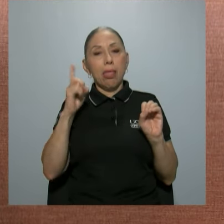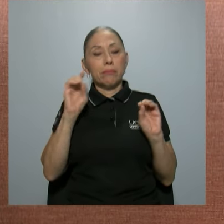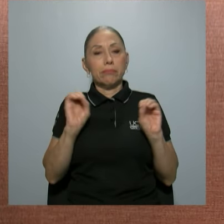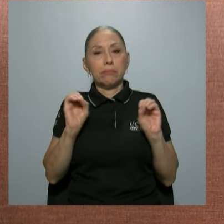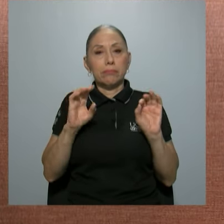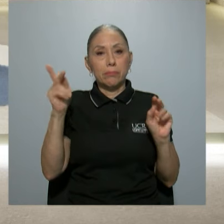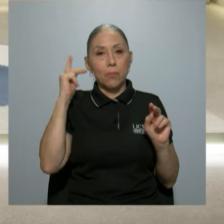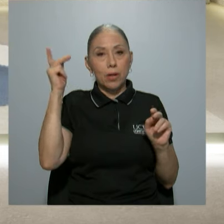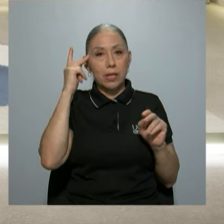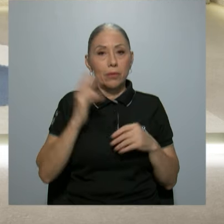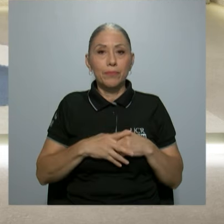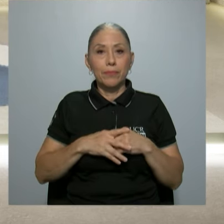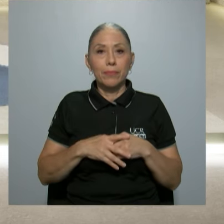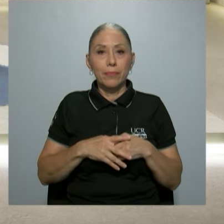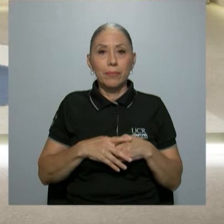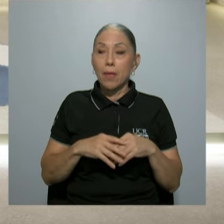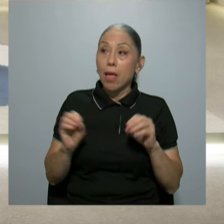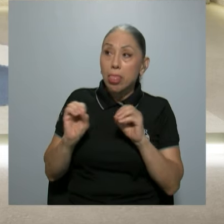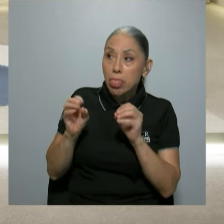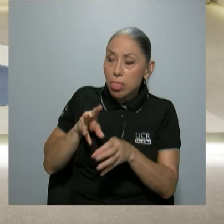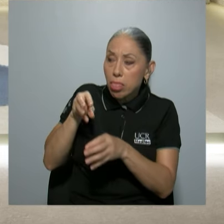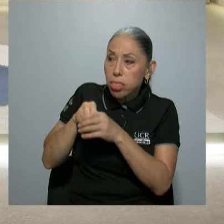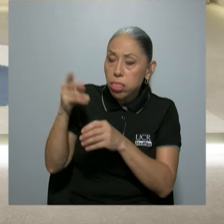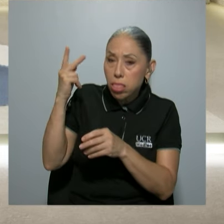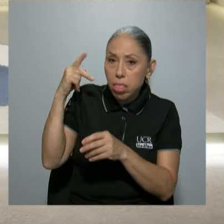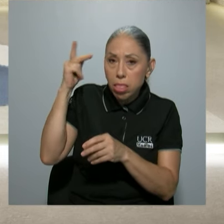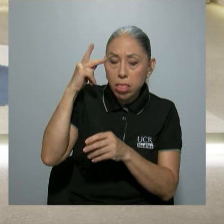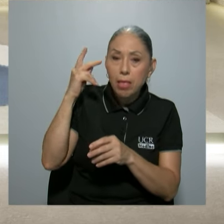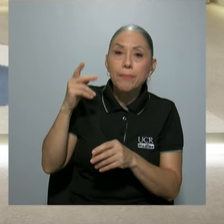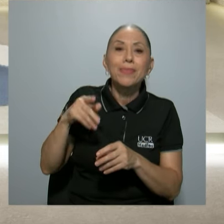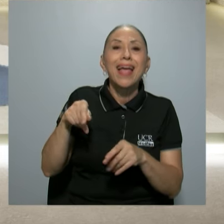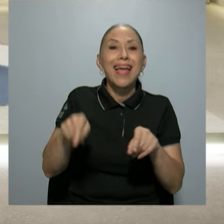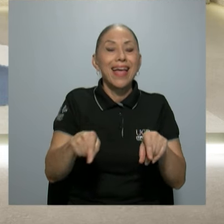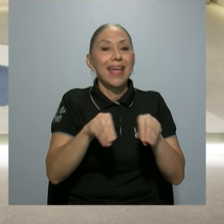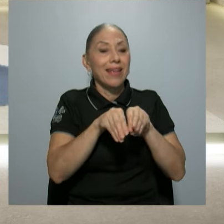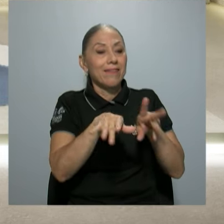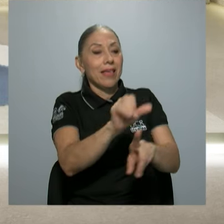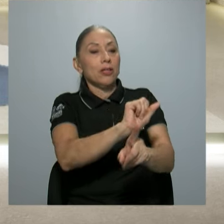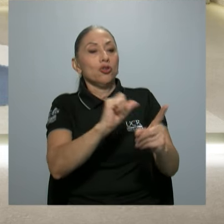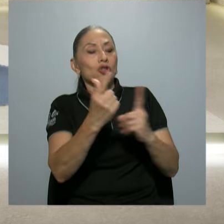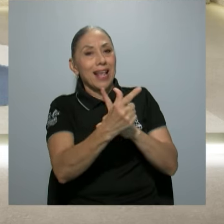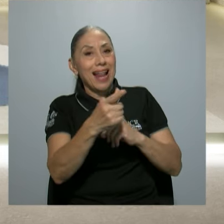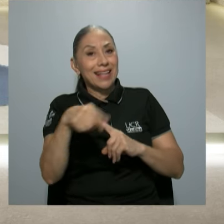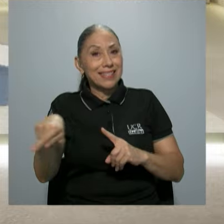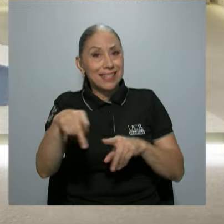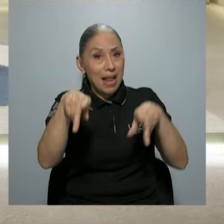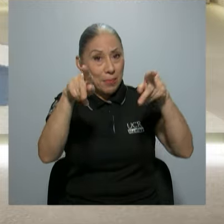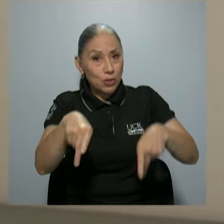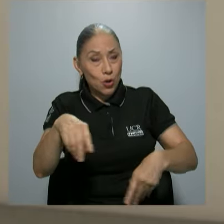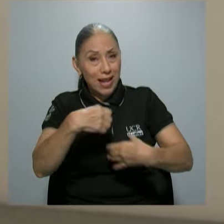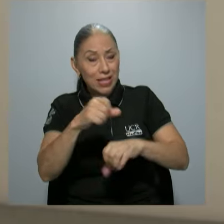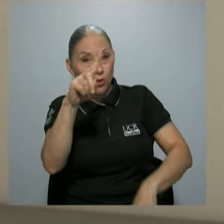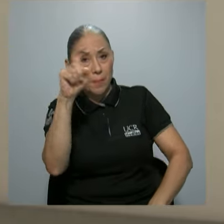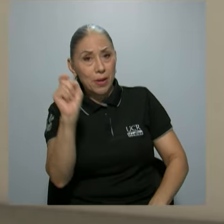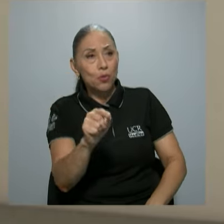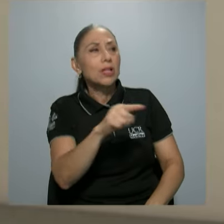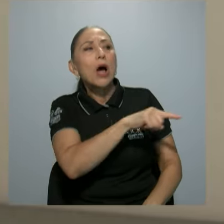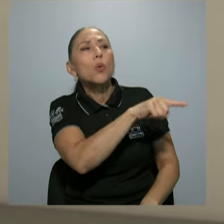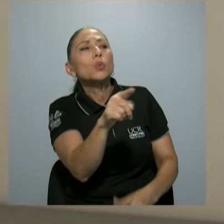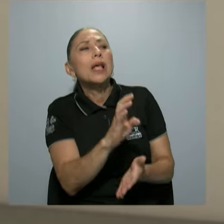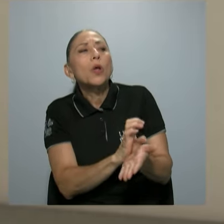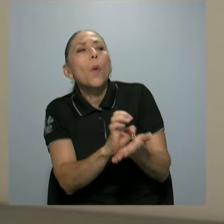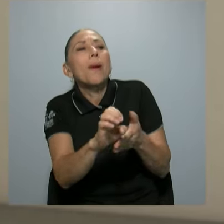Dentro de la agrupación. La pregunta de la persona en las redes sociales, que en este momento no la recuerdo, pero es cómo combate los chorizos. Lo dice de una